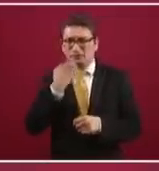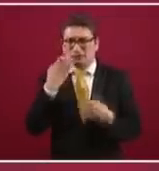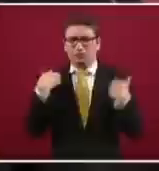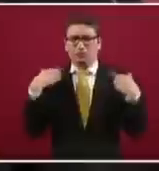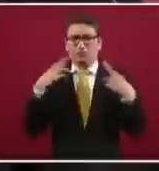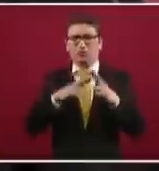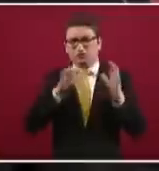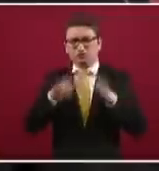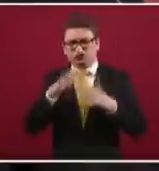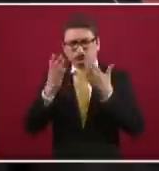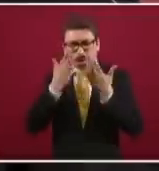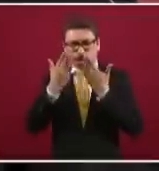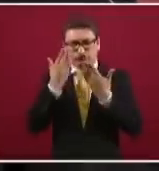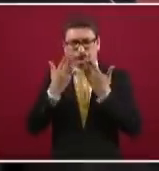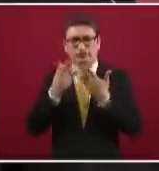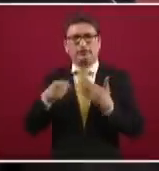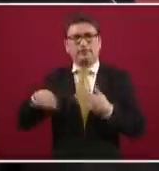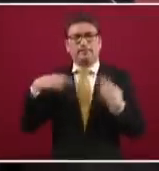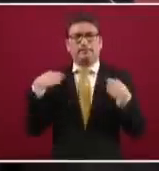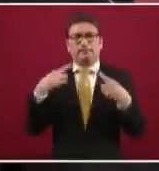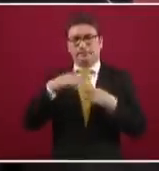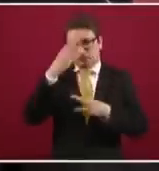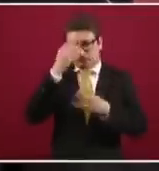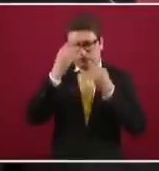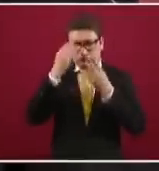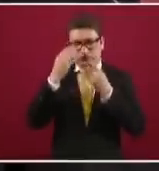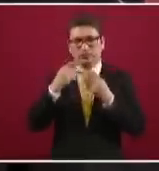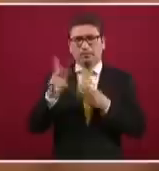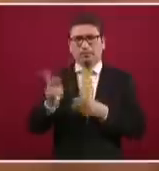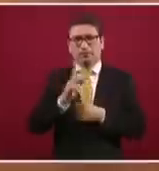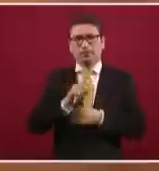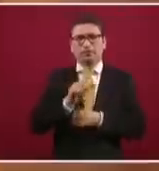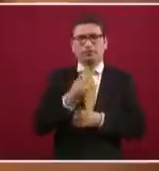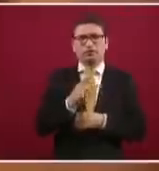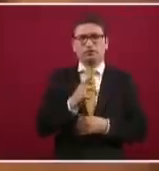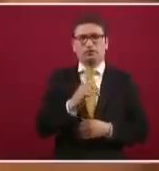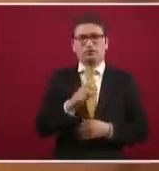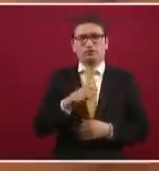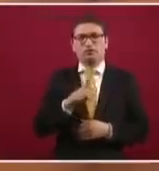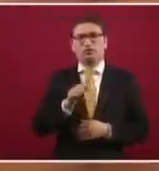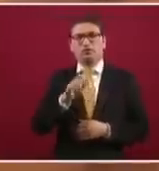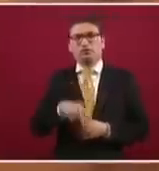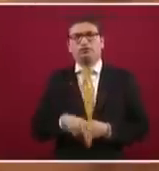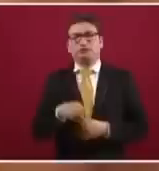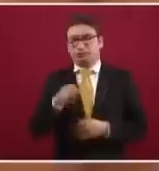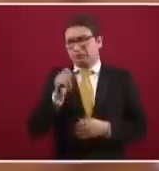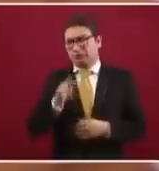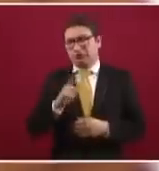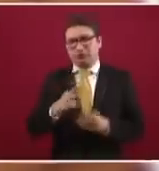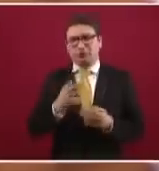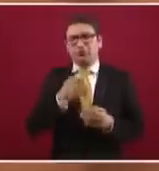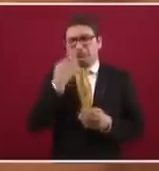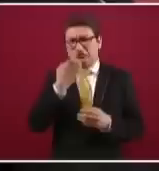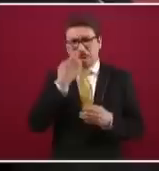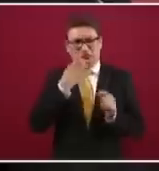maestros. Es así como Ayotzinapa, son estas normales